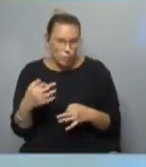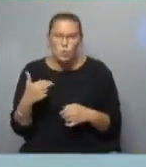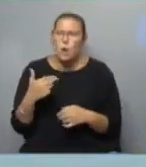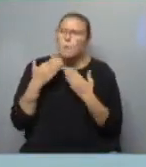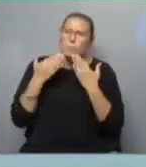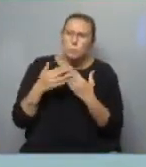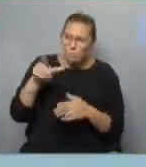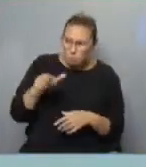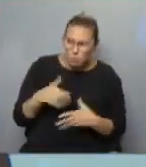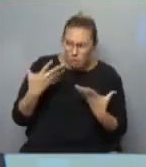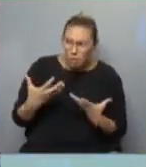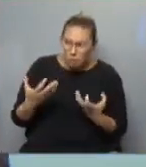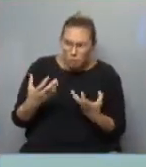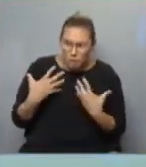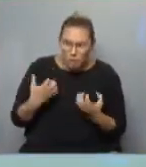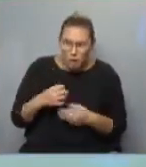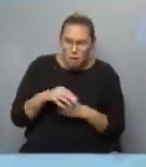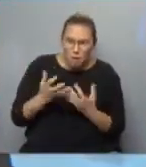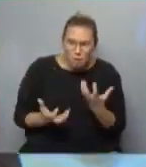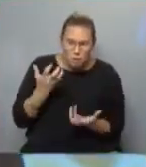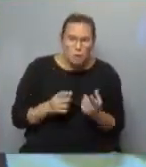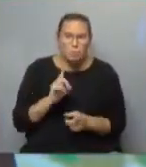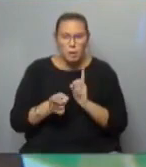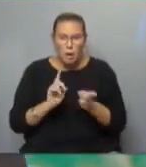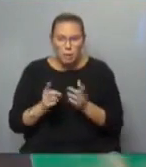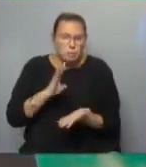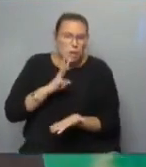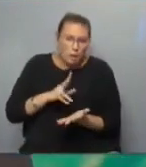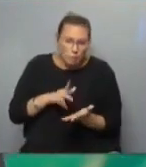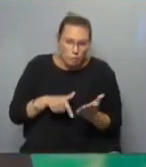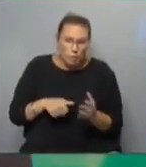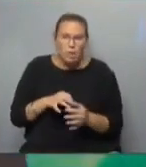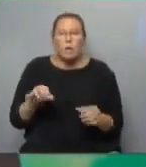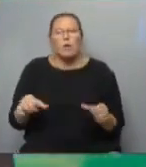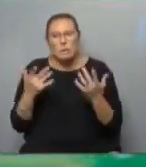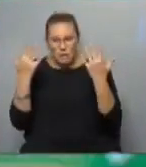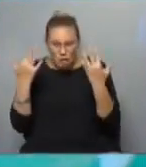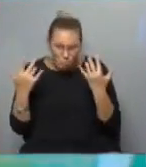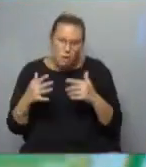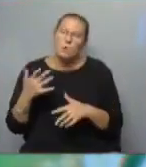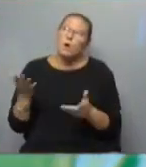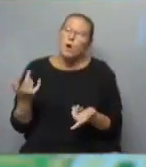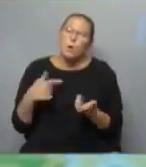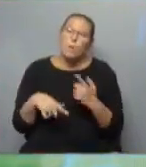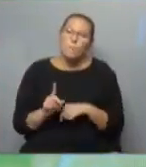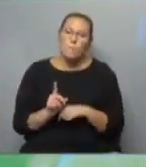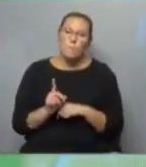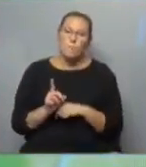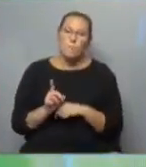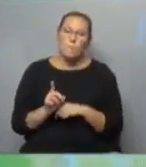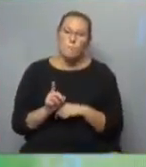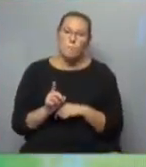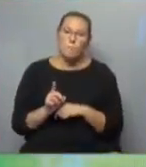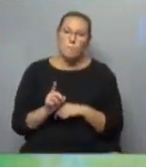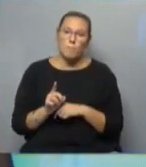pregunta si esa abuela tenía ganas de cocinar para 11 ravioles o lo que fuera, claro. Que además los hacían a mano. Pero